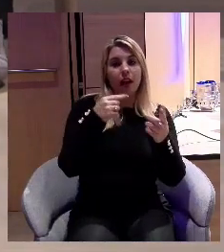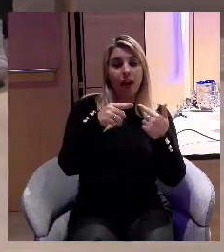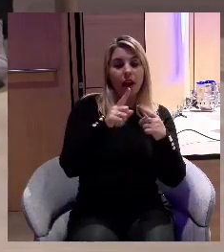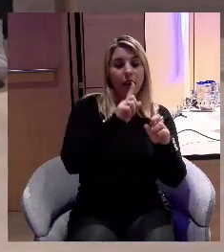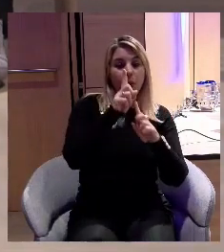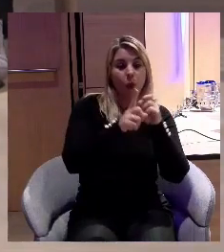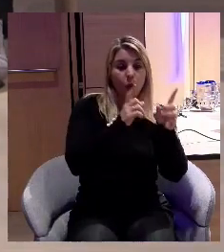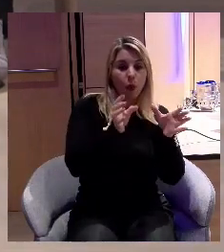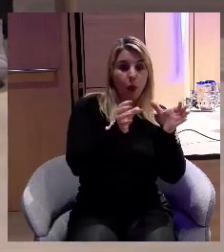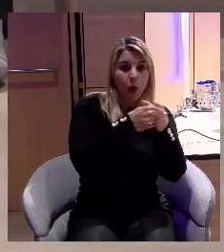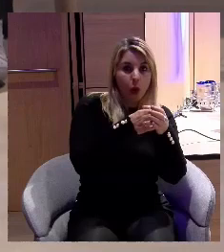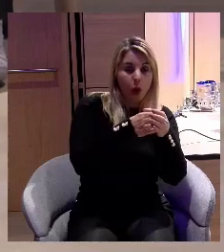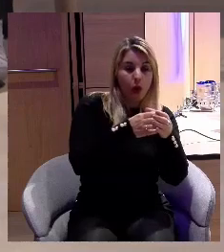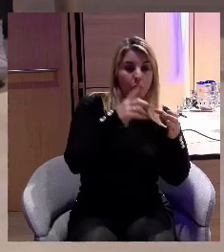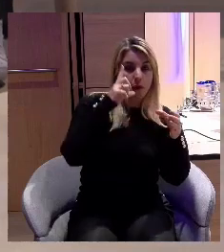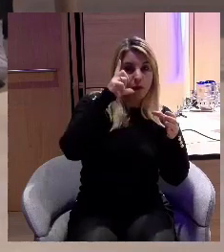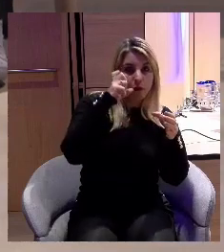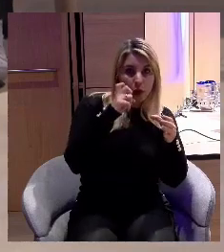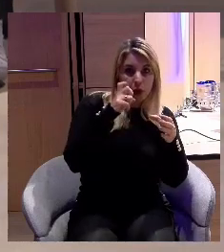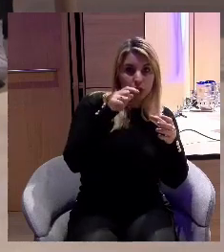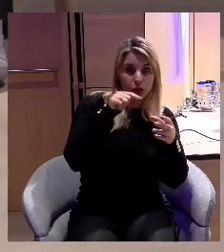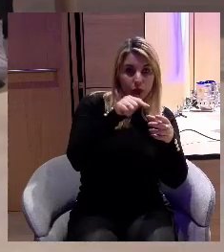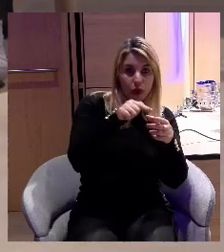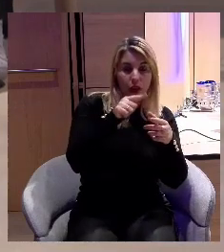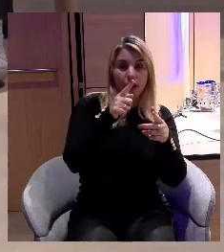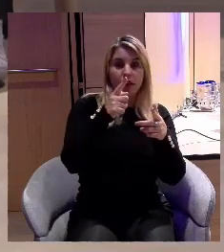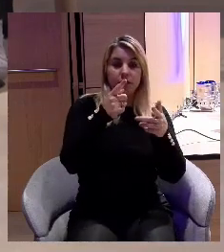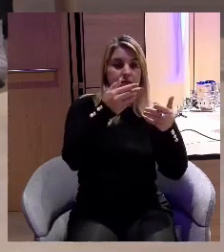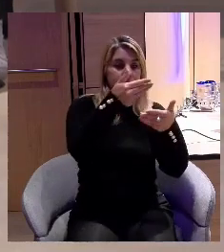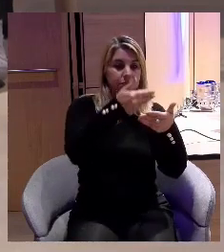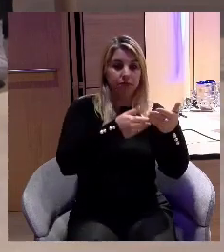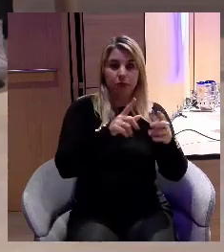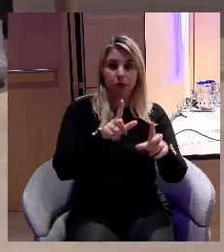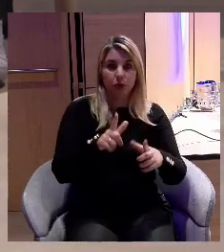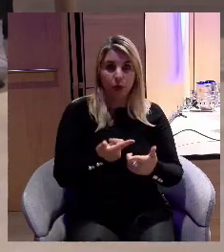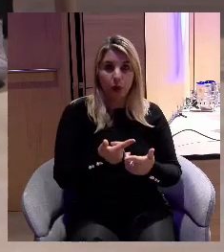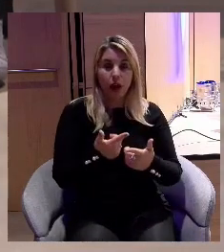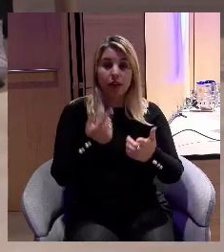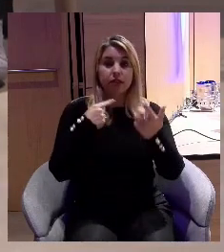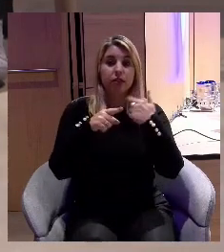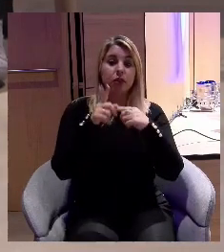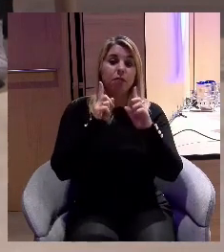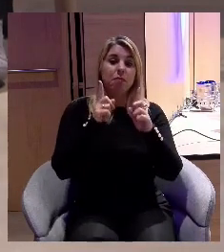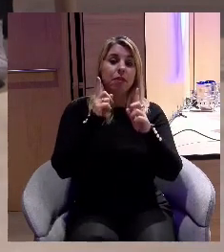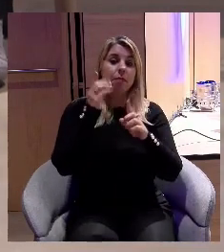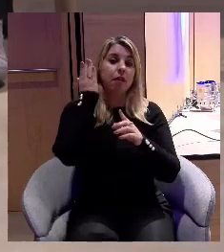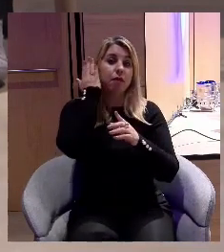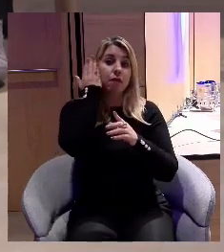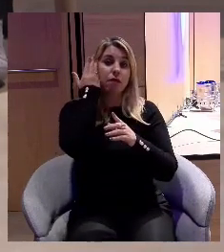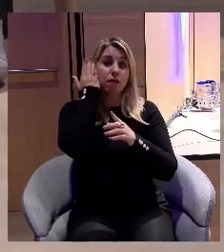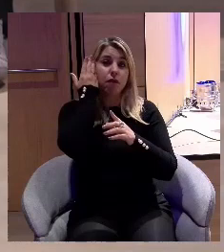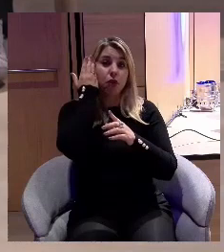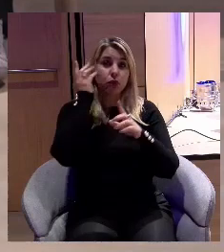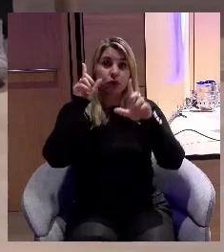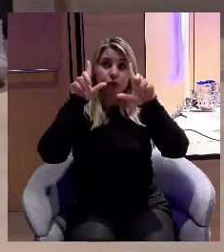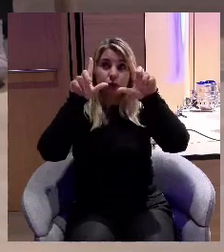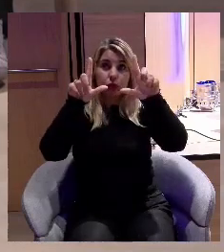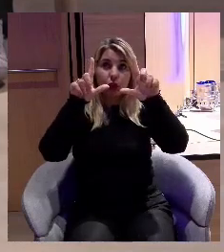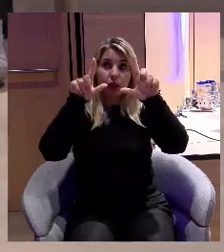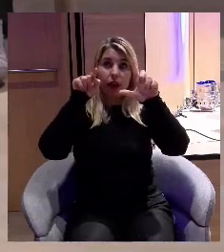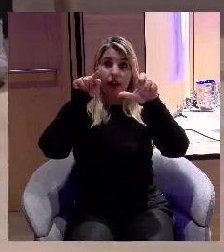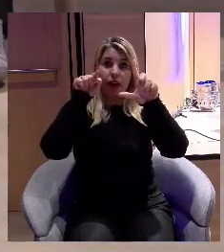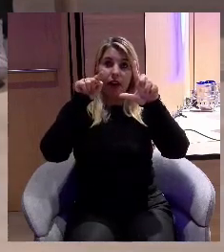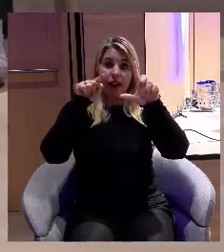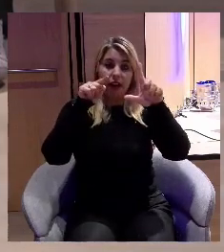que en la foto no solamente no había ninguna foto, sino que es la que termina en Facebook, esa toda chota y rota, es la que usaban en la